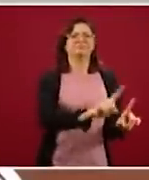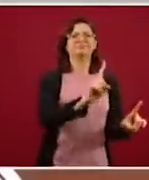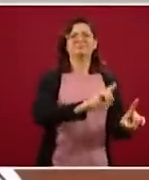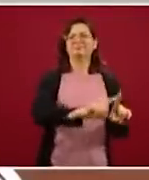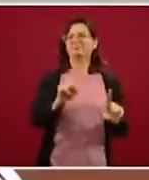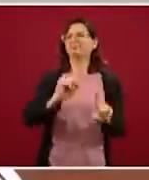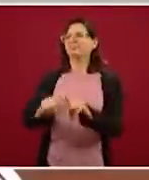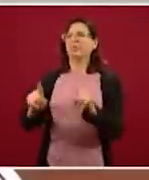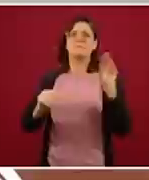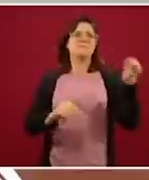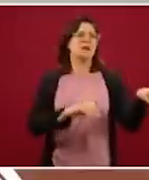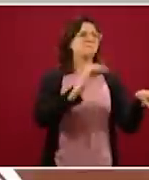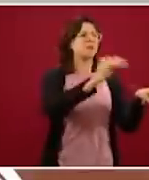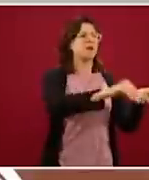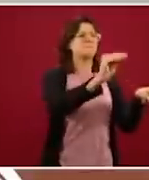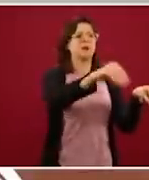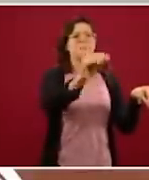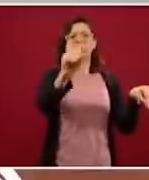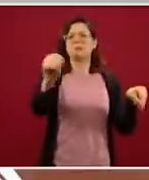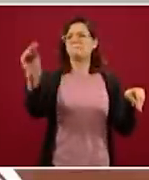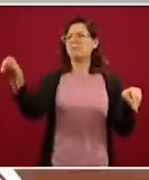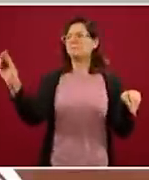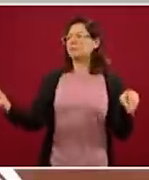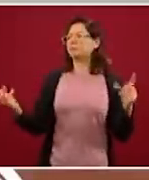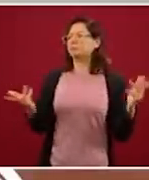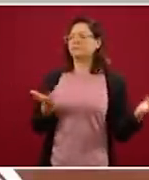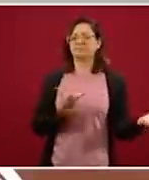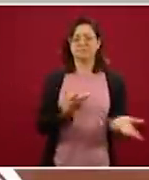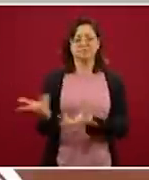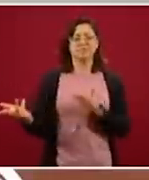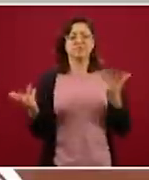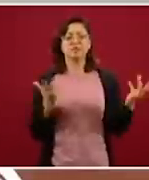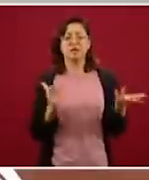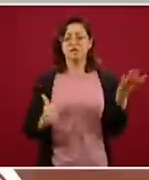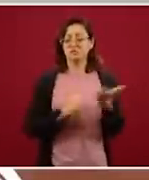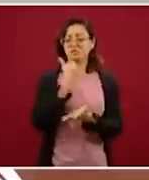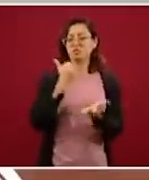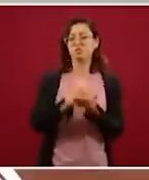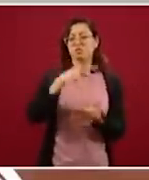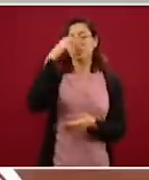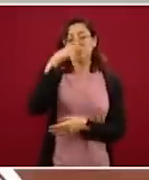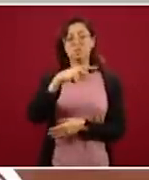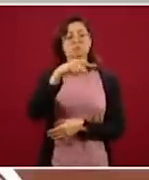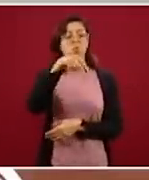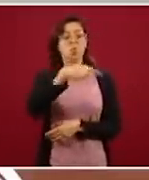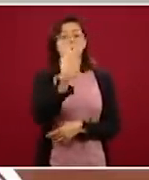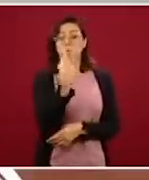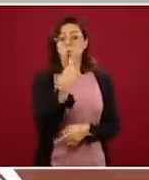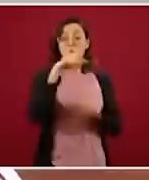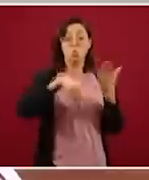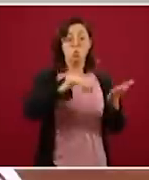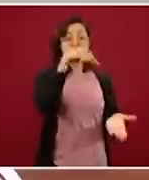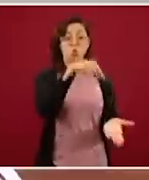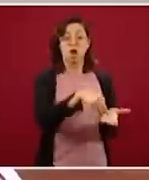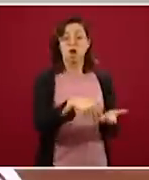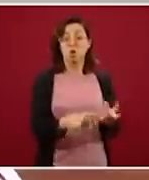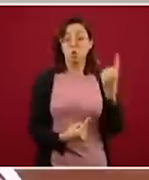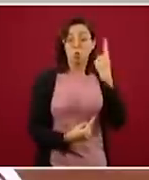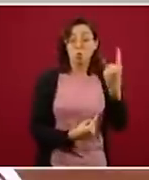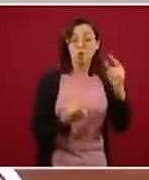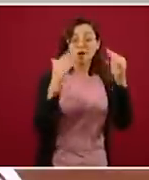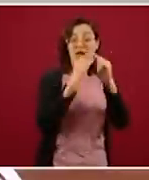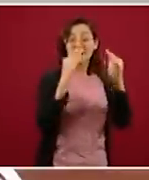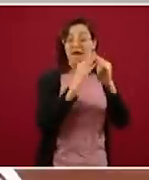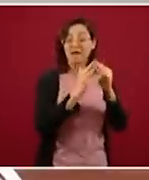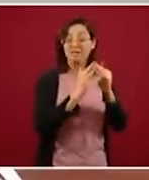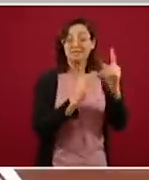Tuvimos un caso particularmente en la Ciudad de México, donde un mismo inmueble tenía más de 1,000 sociedades